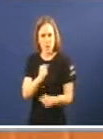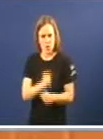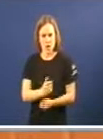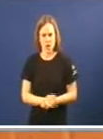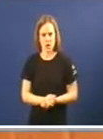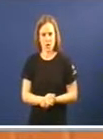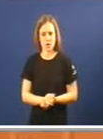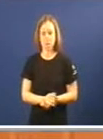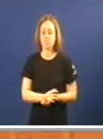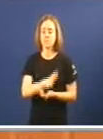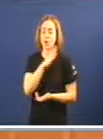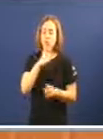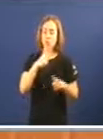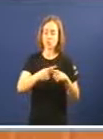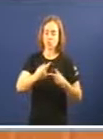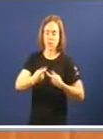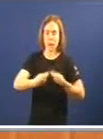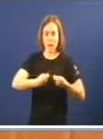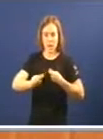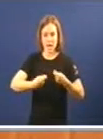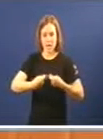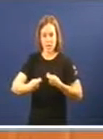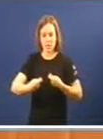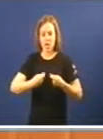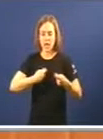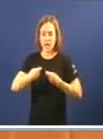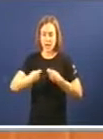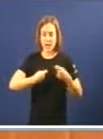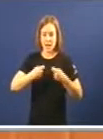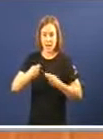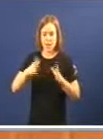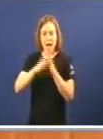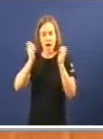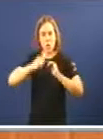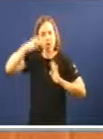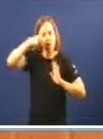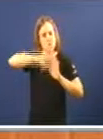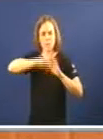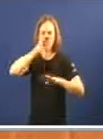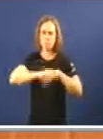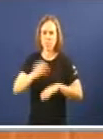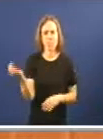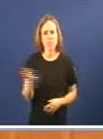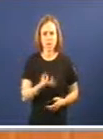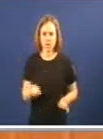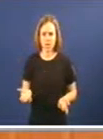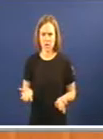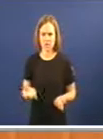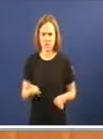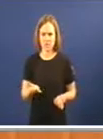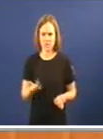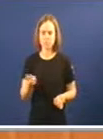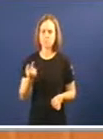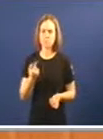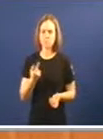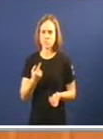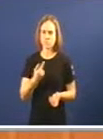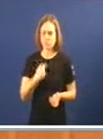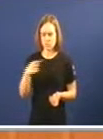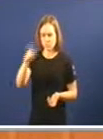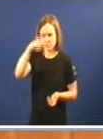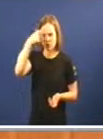negociación conjunta de galicia son normas que deben por lo tanto cumplirse en señorías esto obviamente ustedes